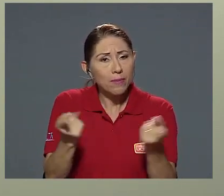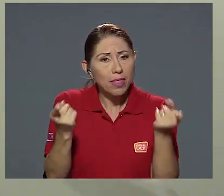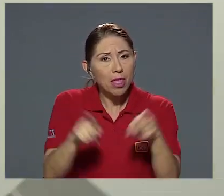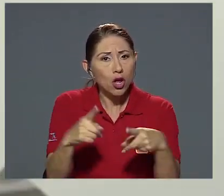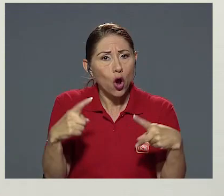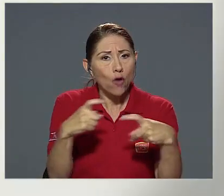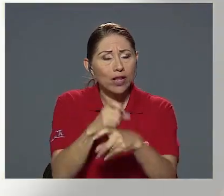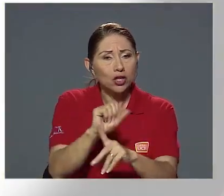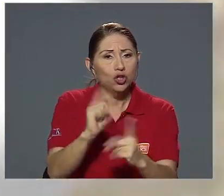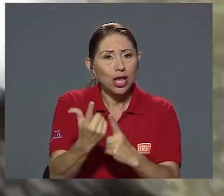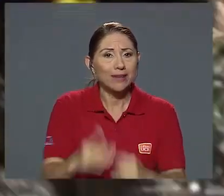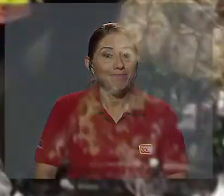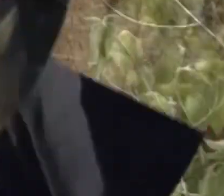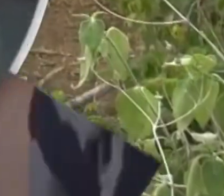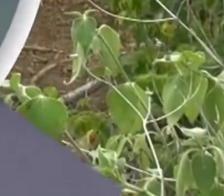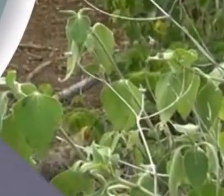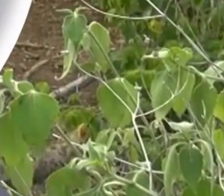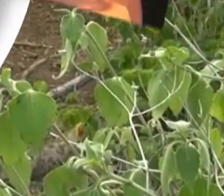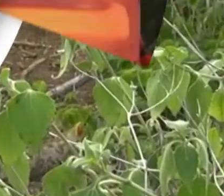social.